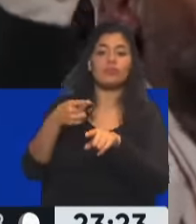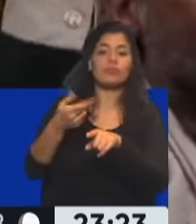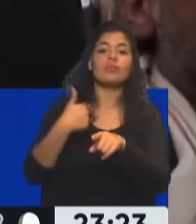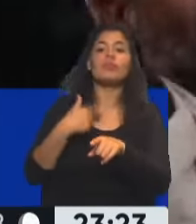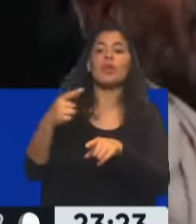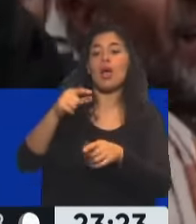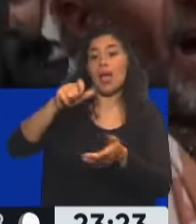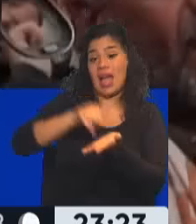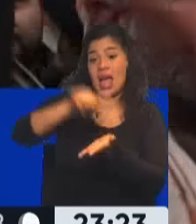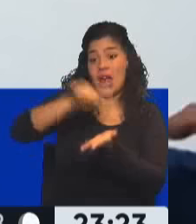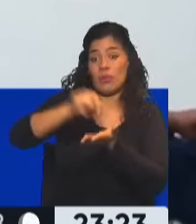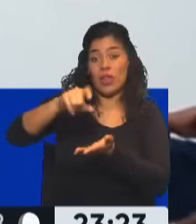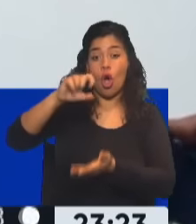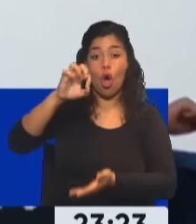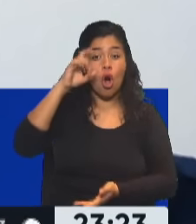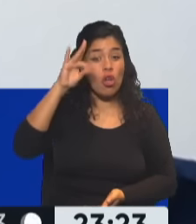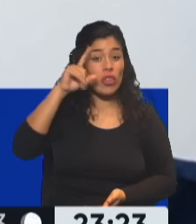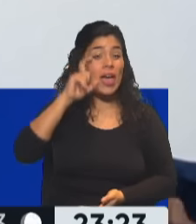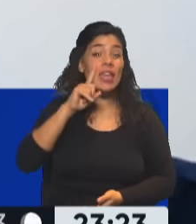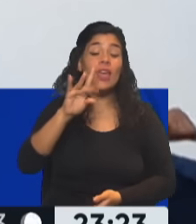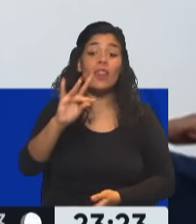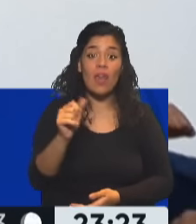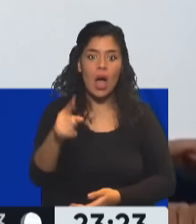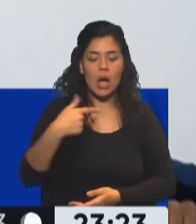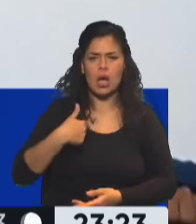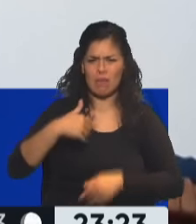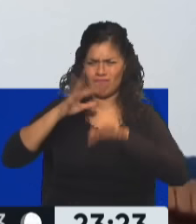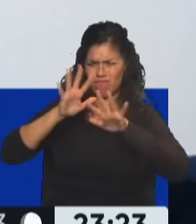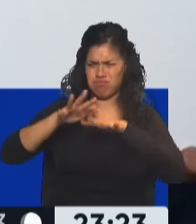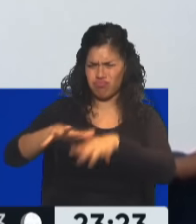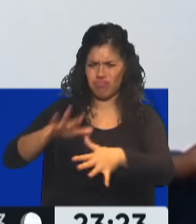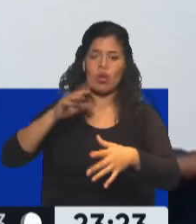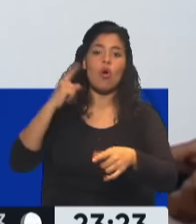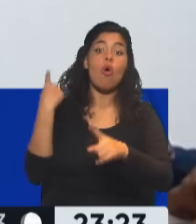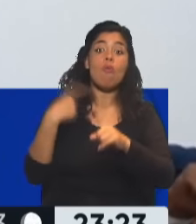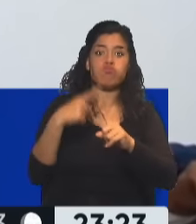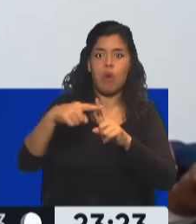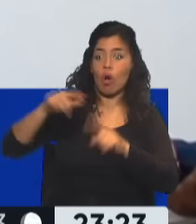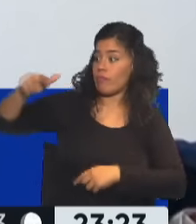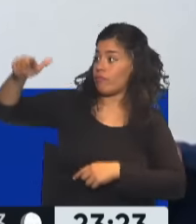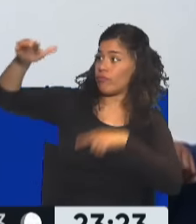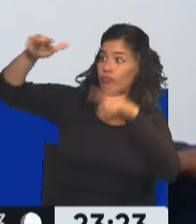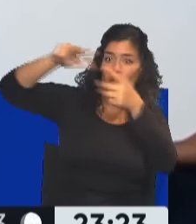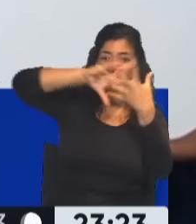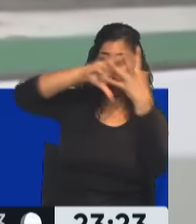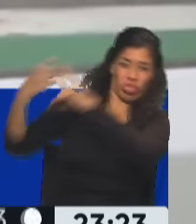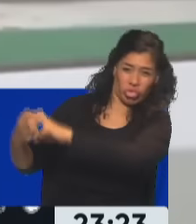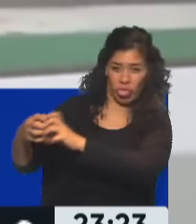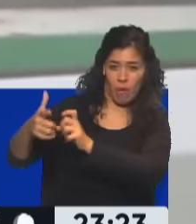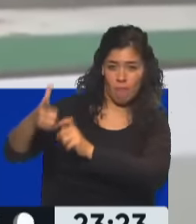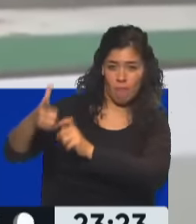Hodeida. La agresión, una represalia a la explosión de un dron hutí en Tel Aviv, resultó en la muerte